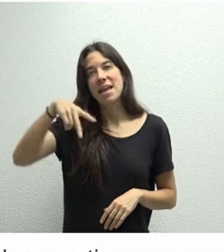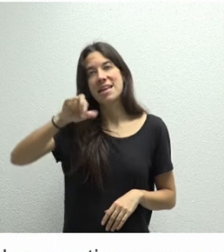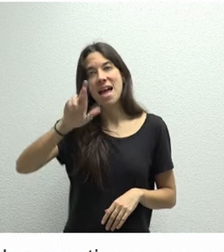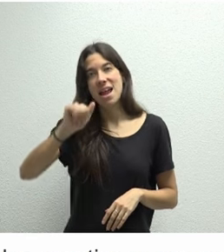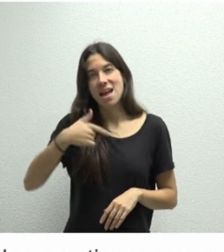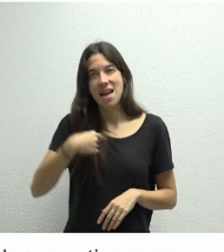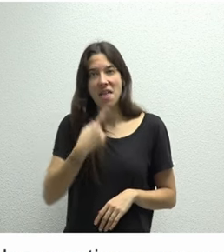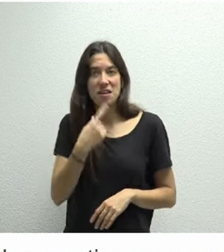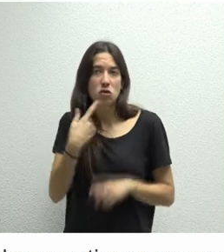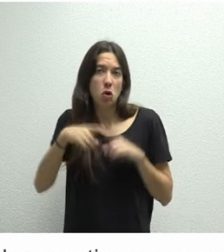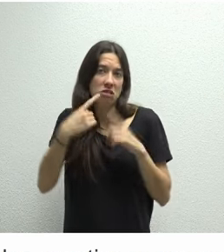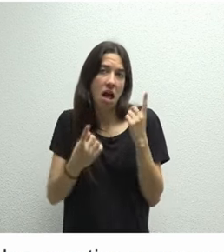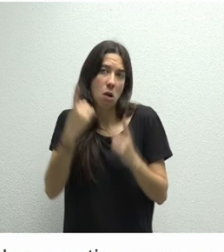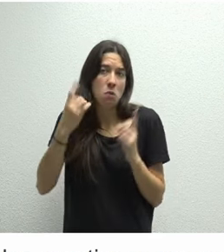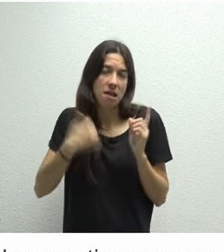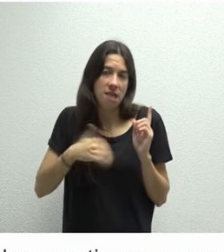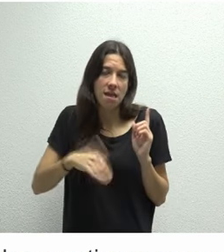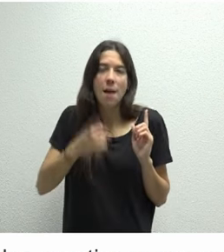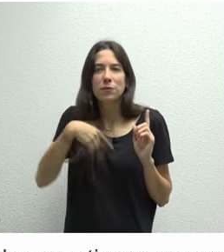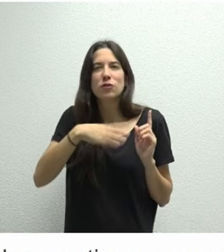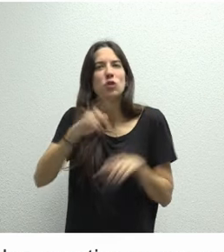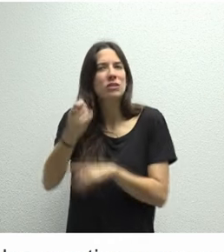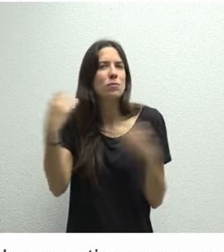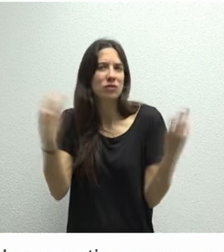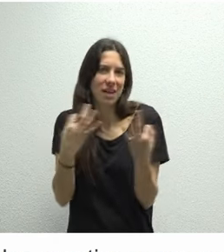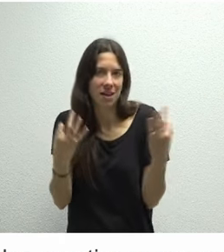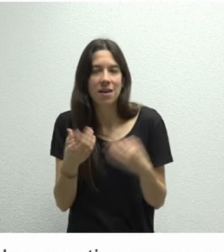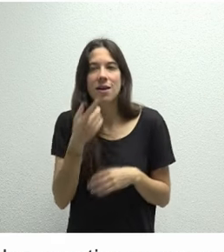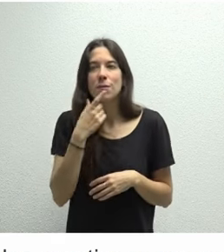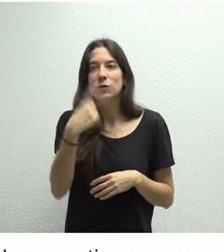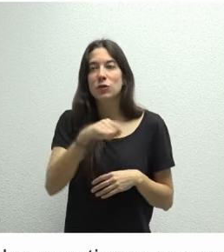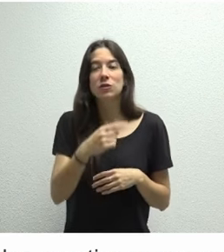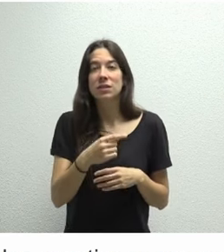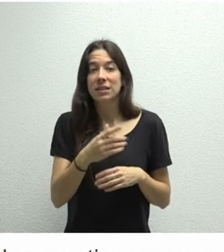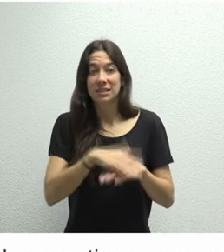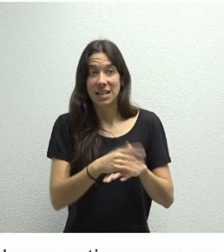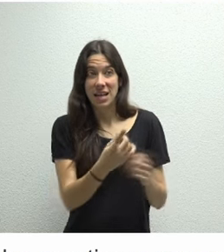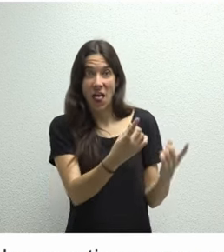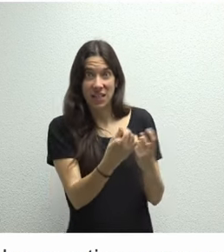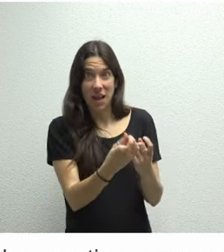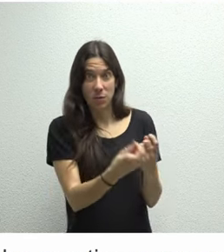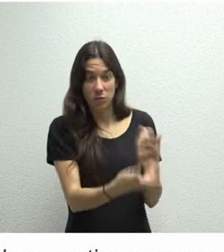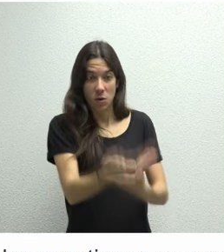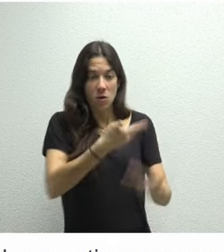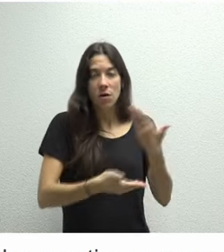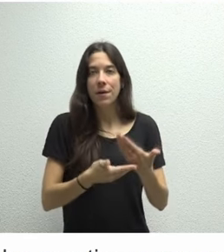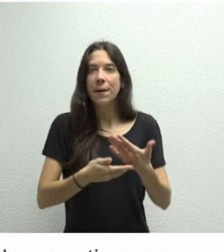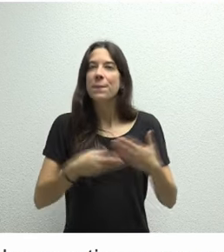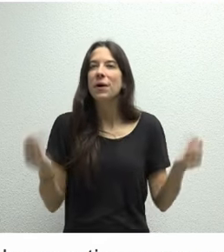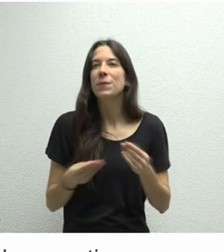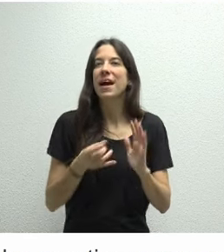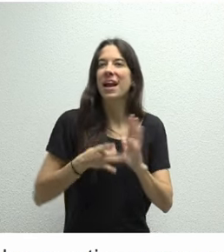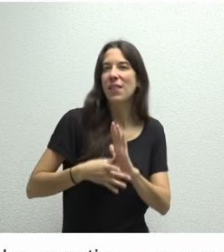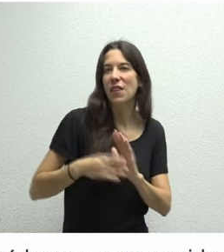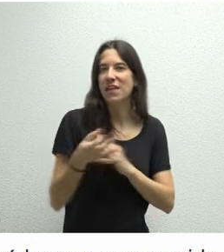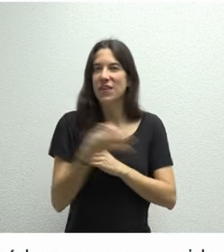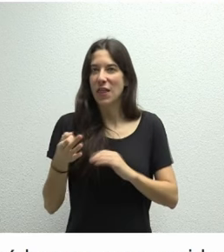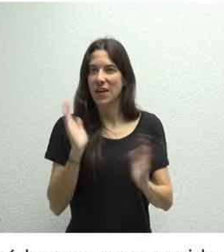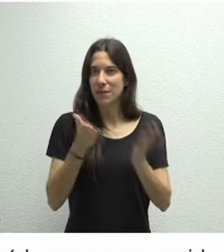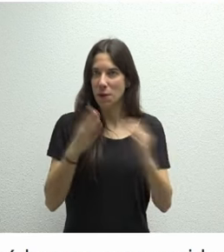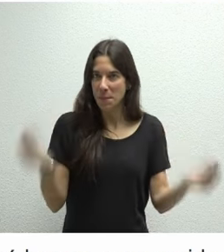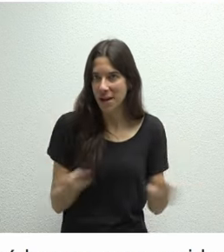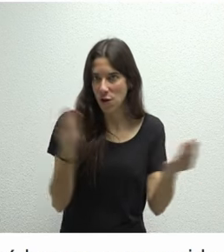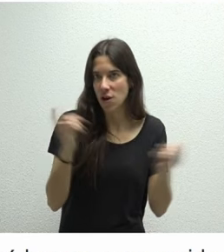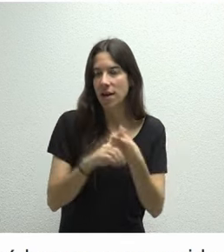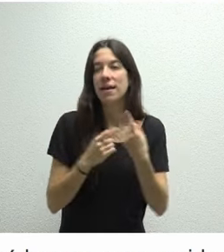pues mejoramos es decir nosotros necesitamos a ellos mejoramos la calidad y eficacia en nuestras intervenciones la red de